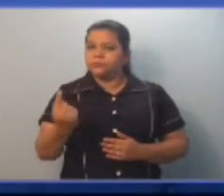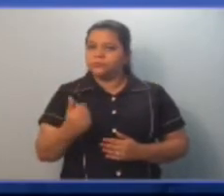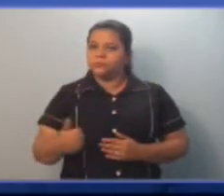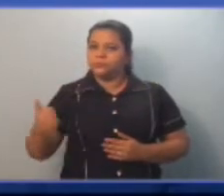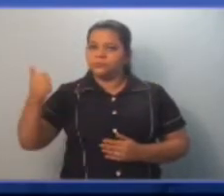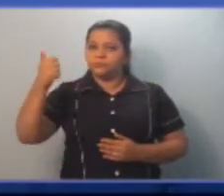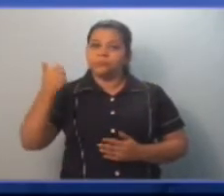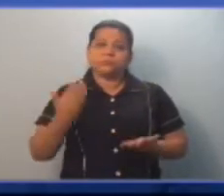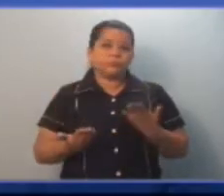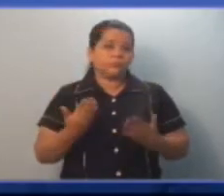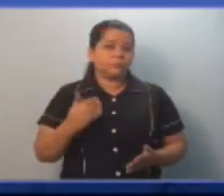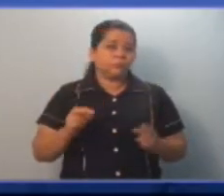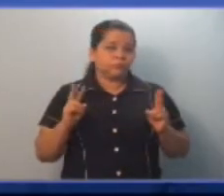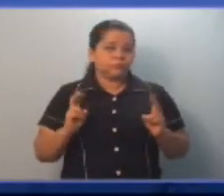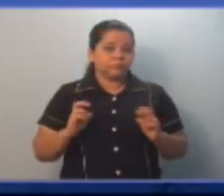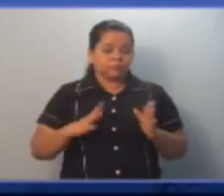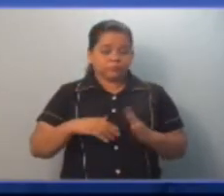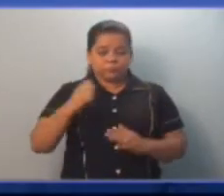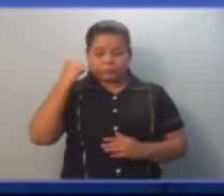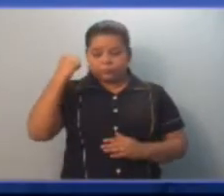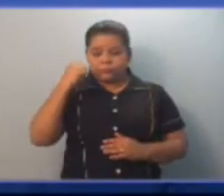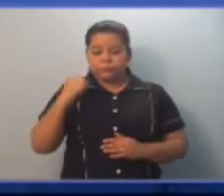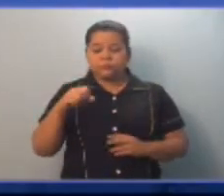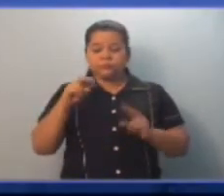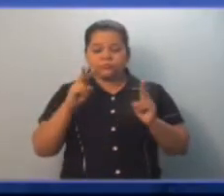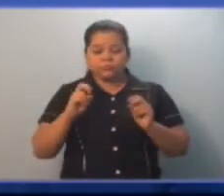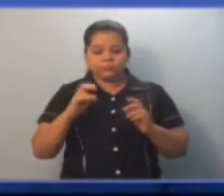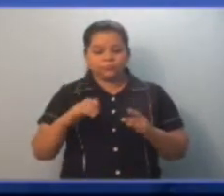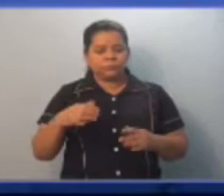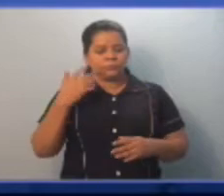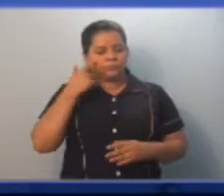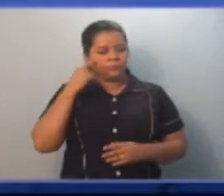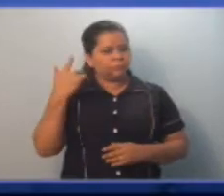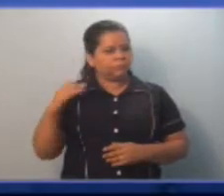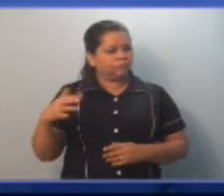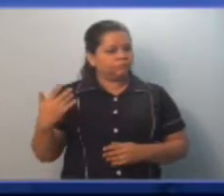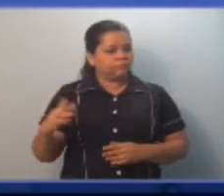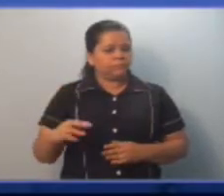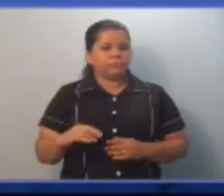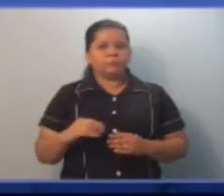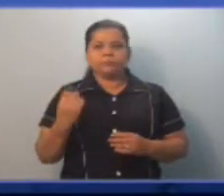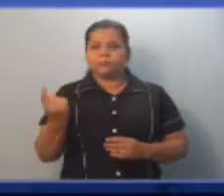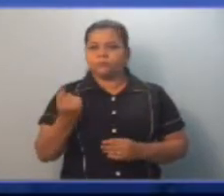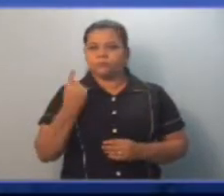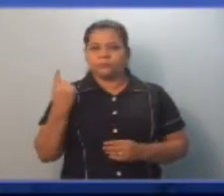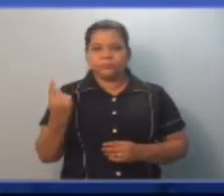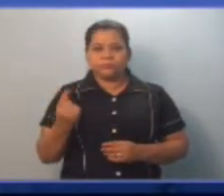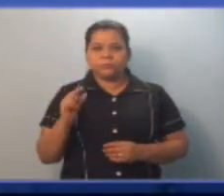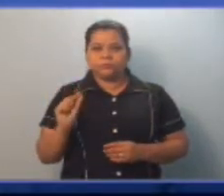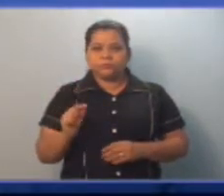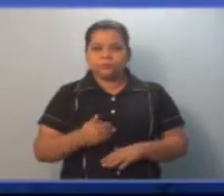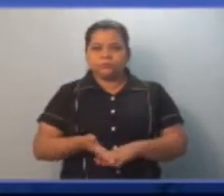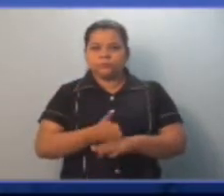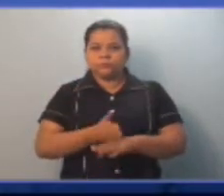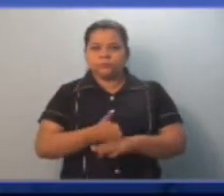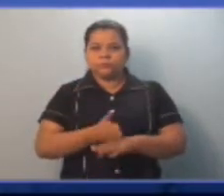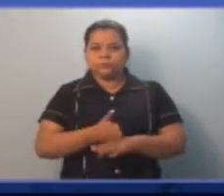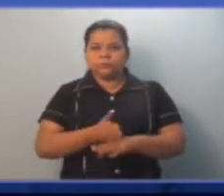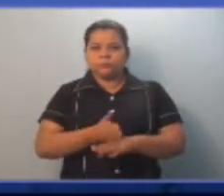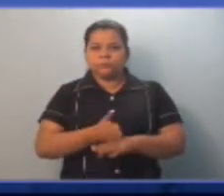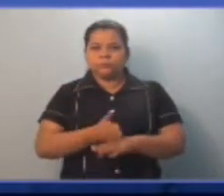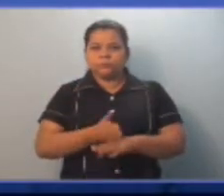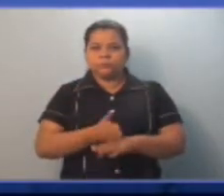temas relevantes, ante temas sensibles, simplemente minutos antes de la votación se